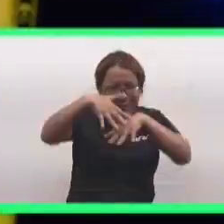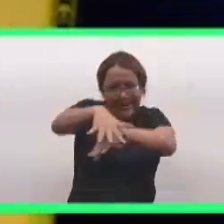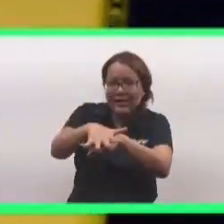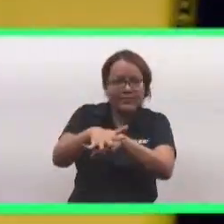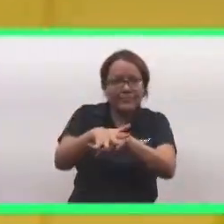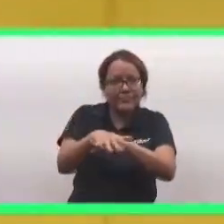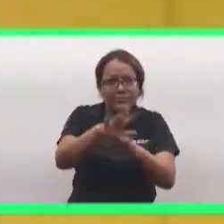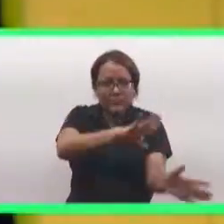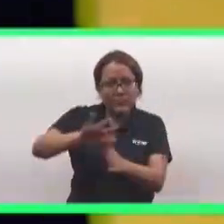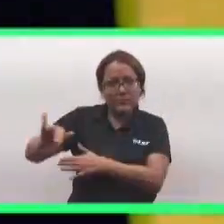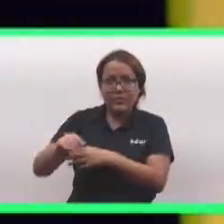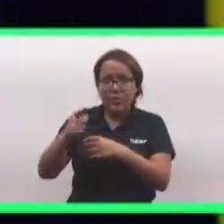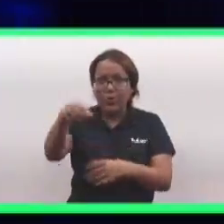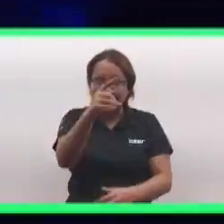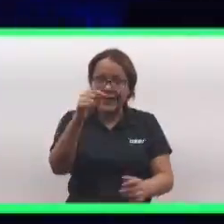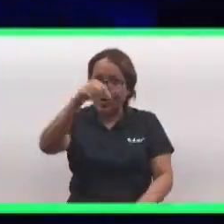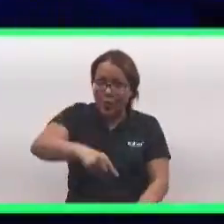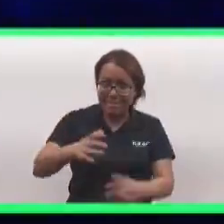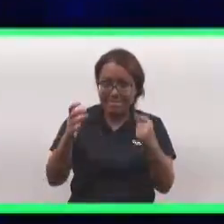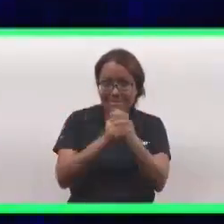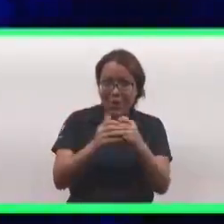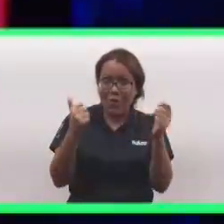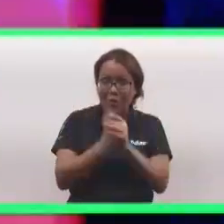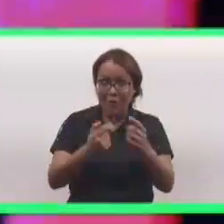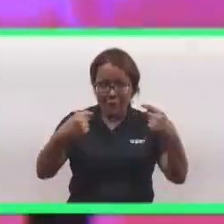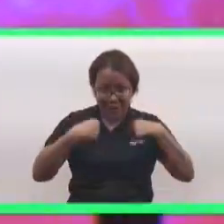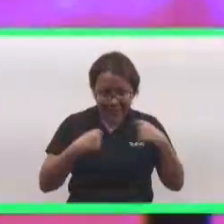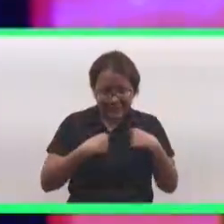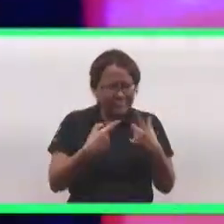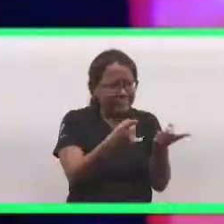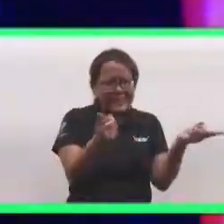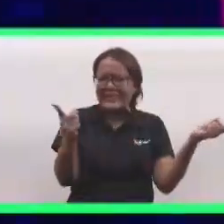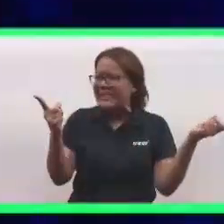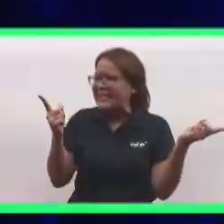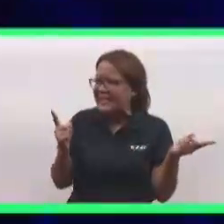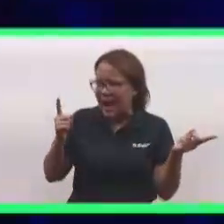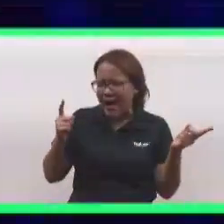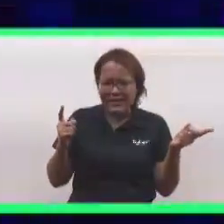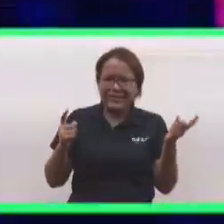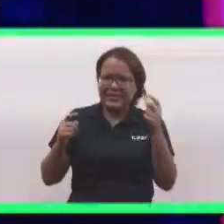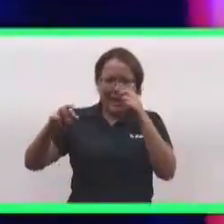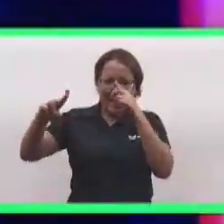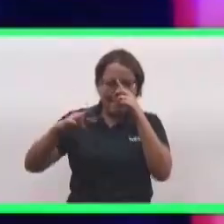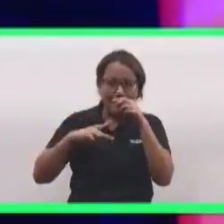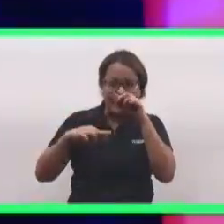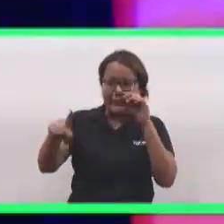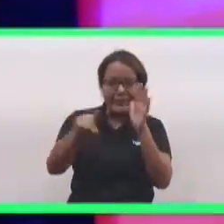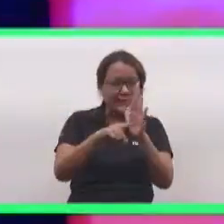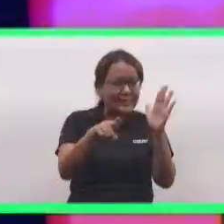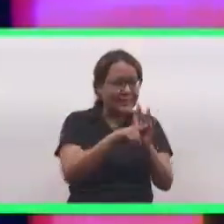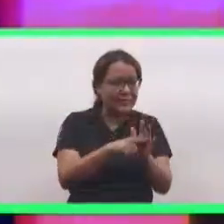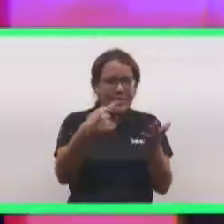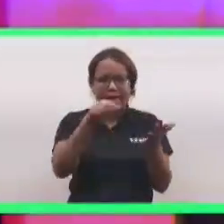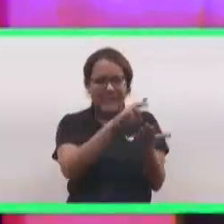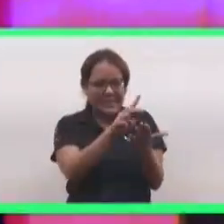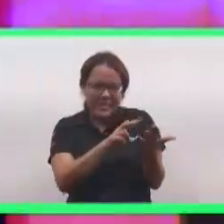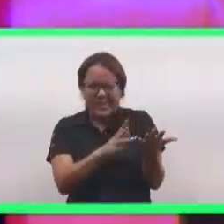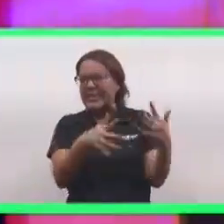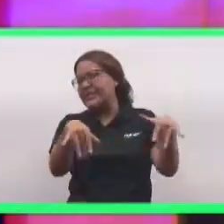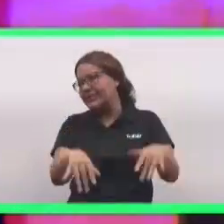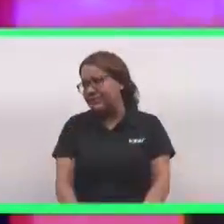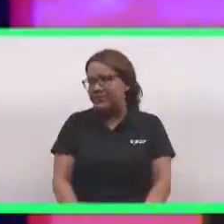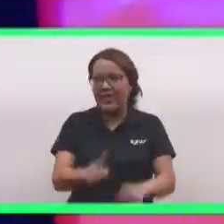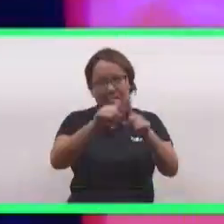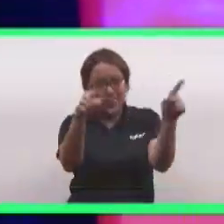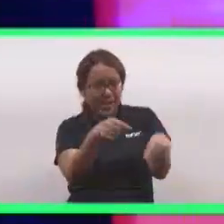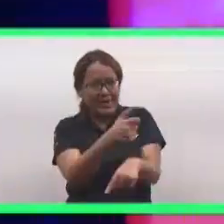desierto en el cual estás pasando es porque el agua que fluye a tu alrededor, las amistades con las cuales caminas, la lectura que tienes, el tipo de programas